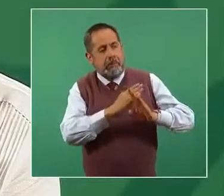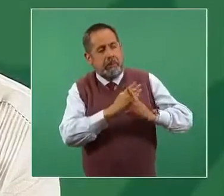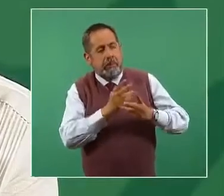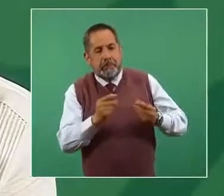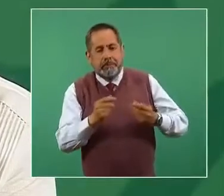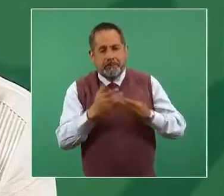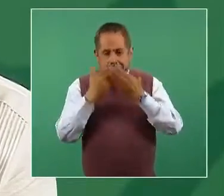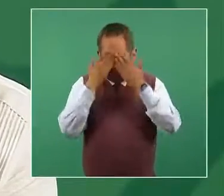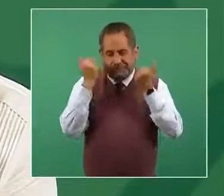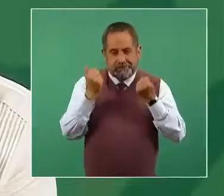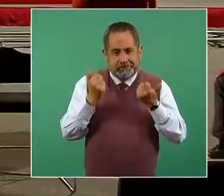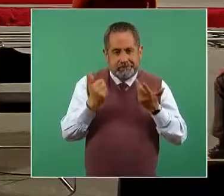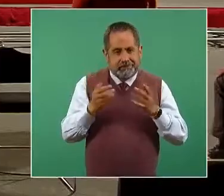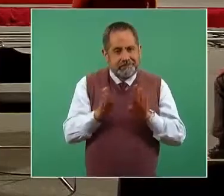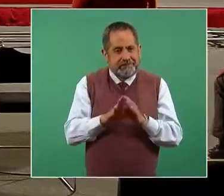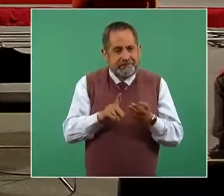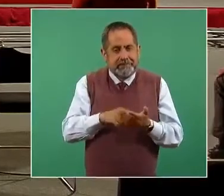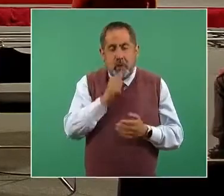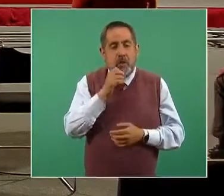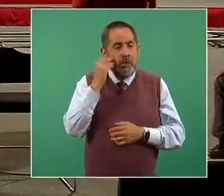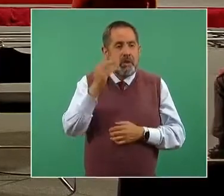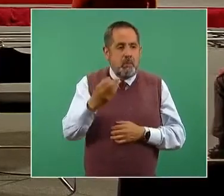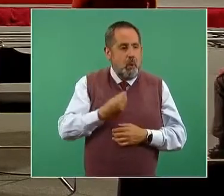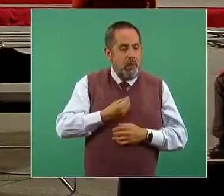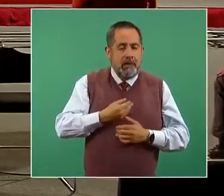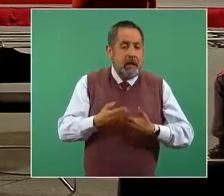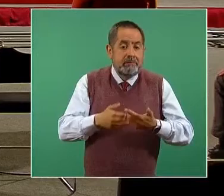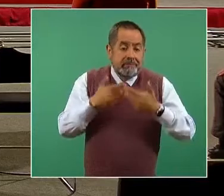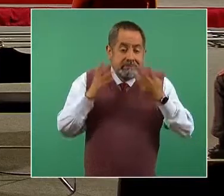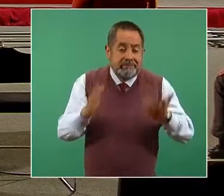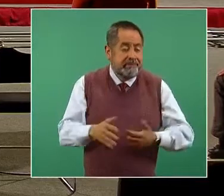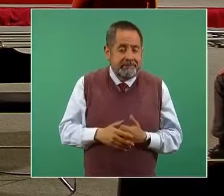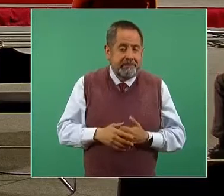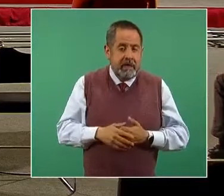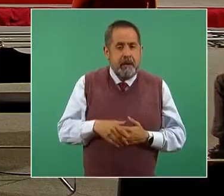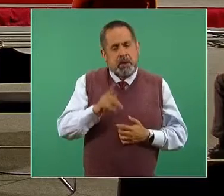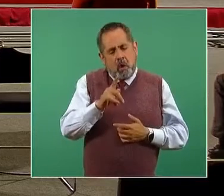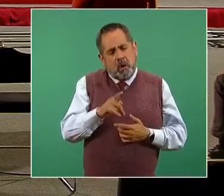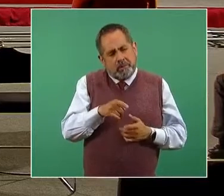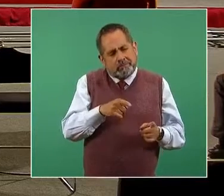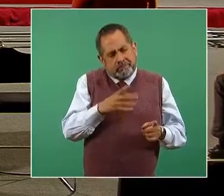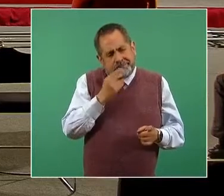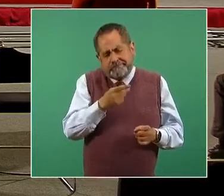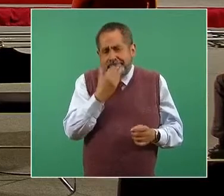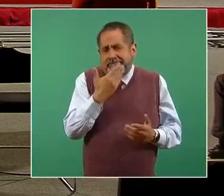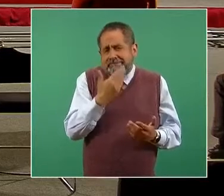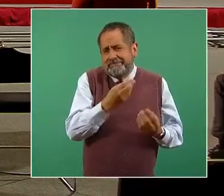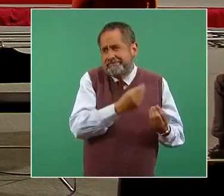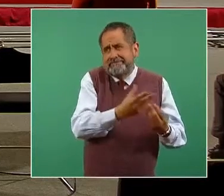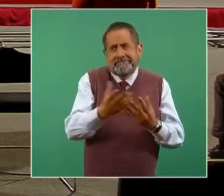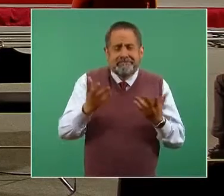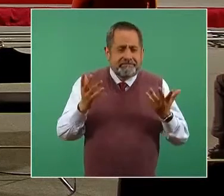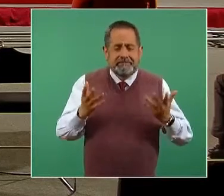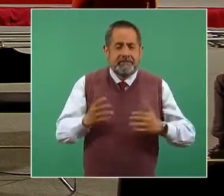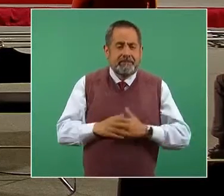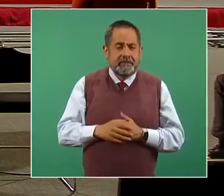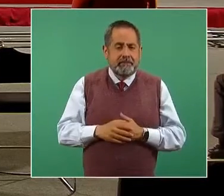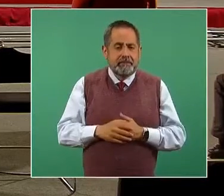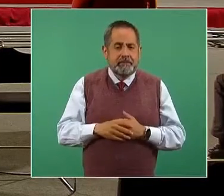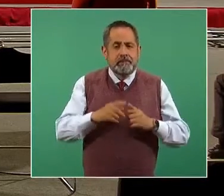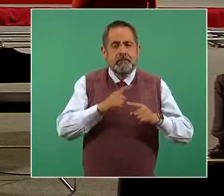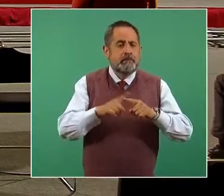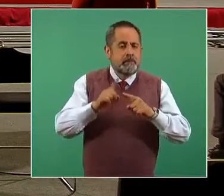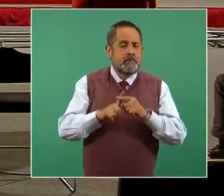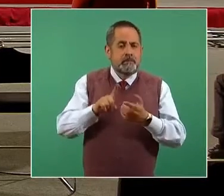el caso de la inmunidad contra el virus SARS-CoV-2, pero ciertamente la experiencia de muchas otras dotaciones